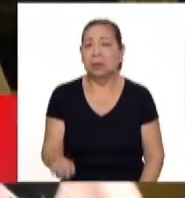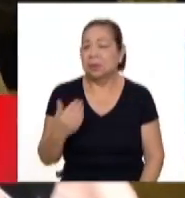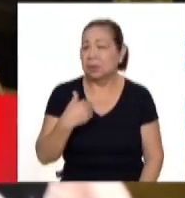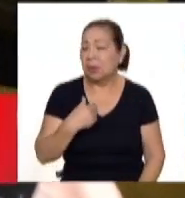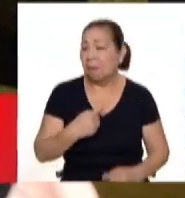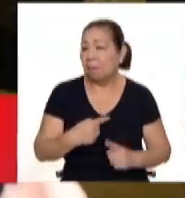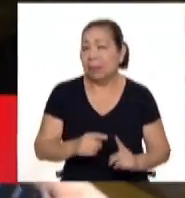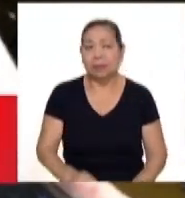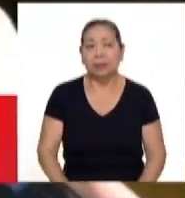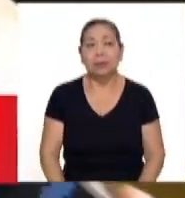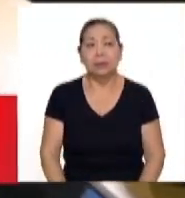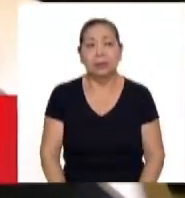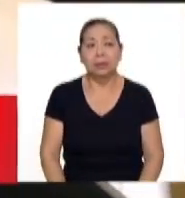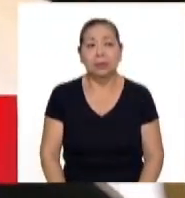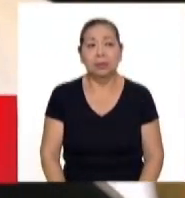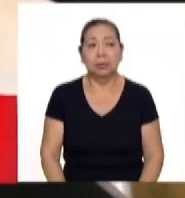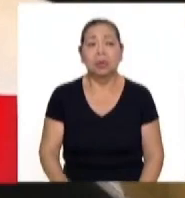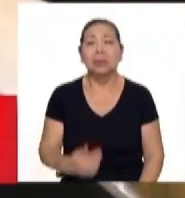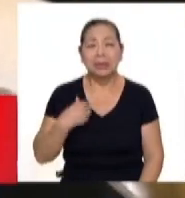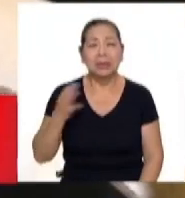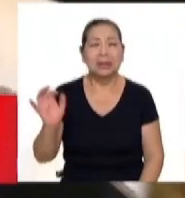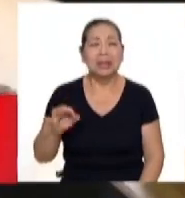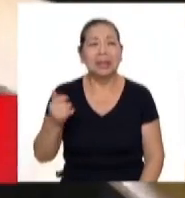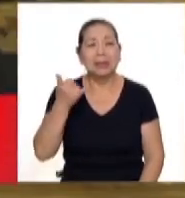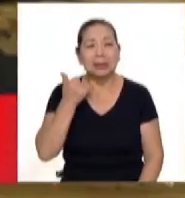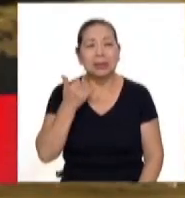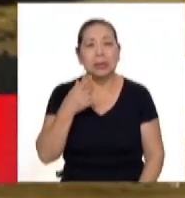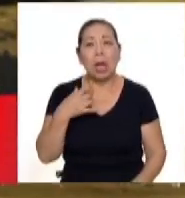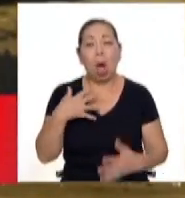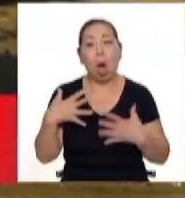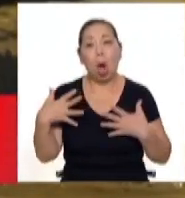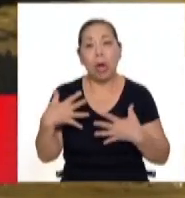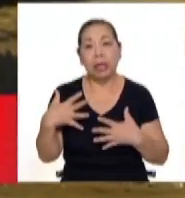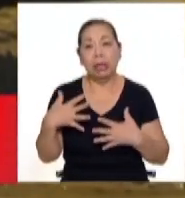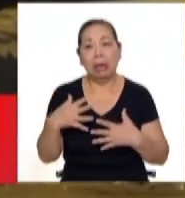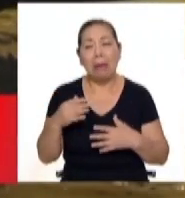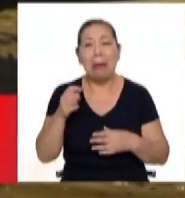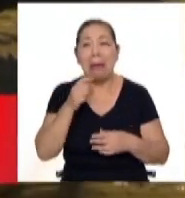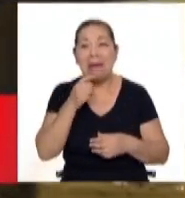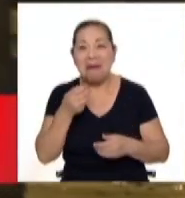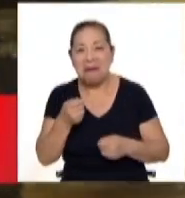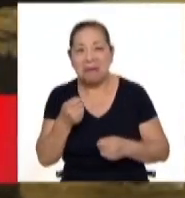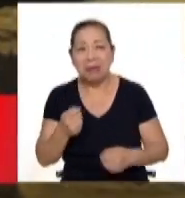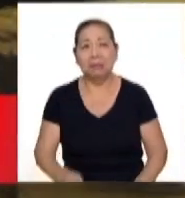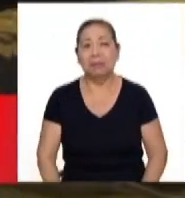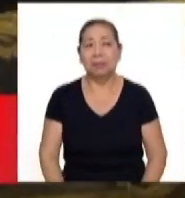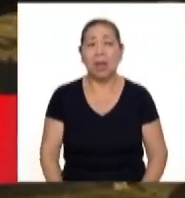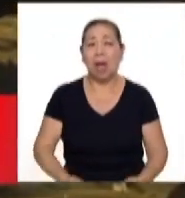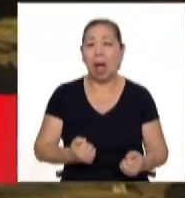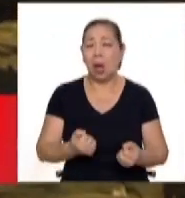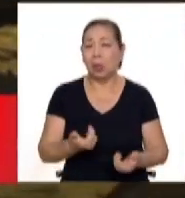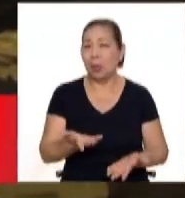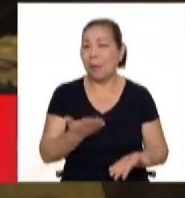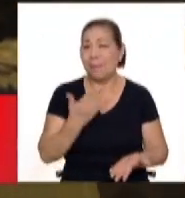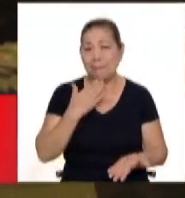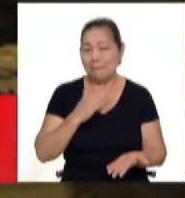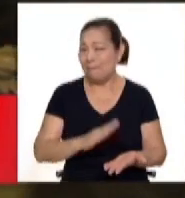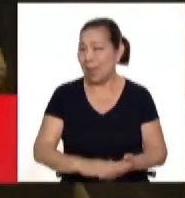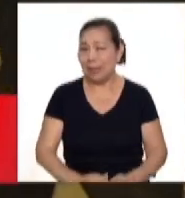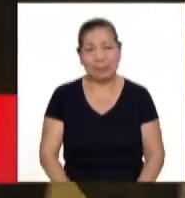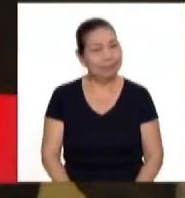nada, pero lo único que he recibido es un mensaje de terror. La parte frontal del vehículo quedó completamente afectada.